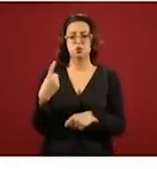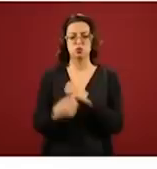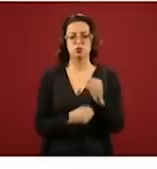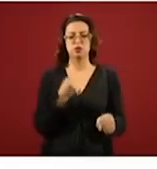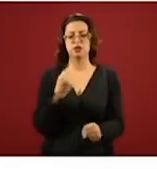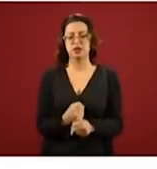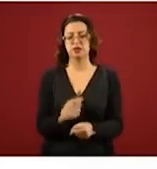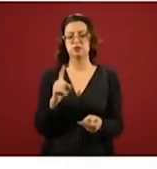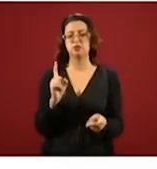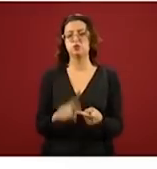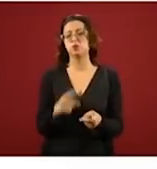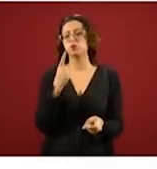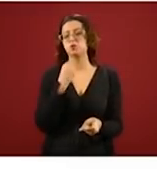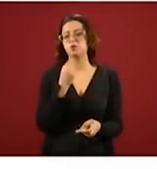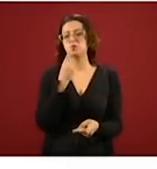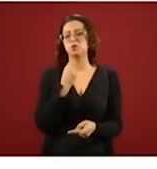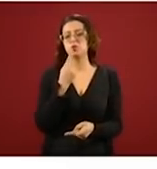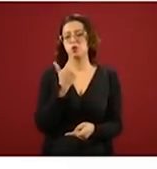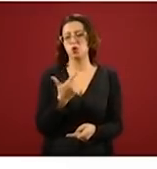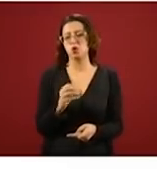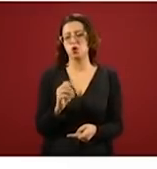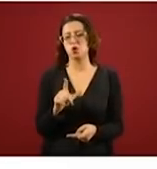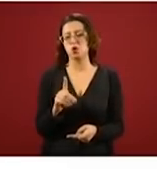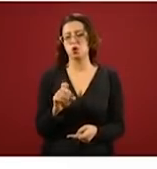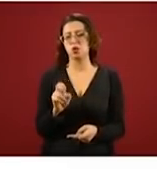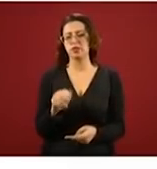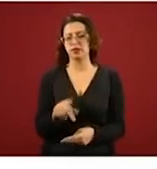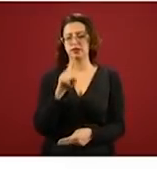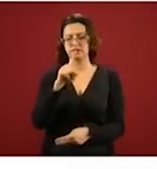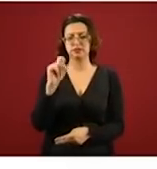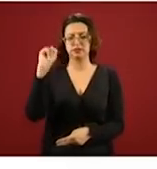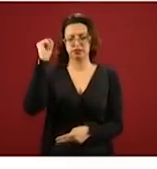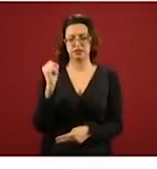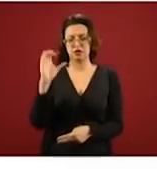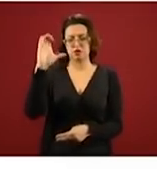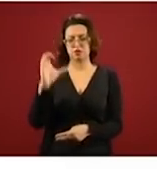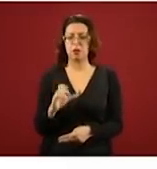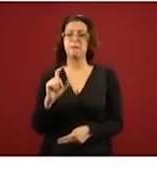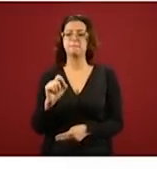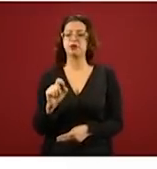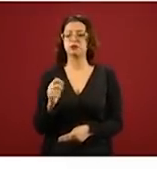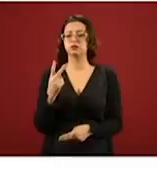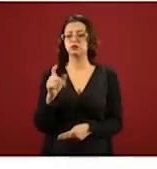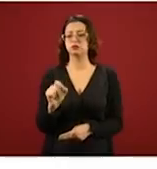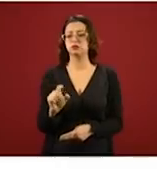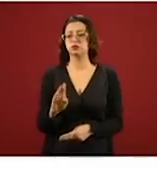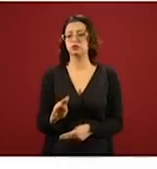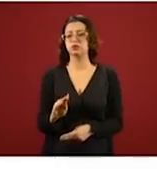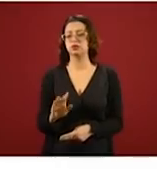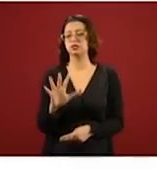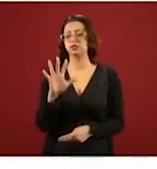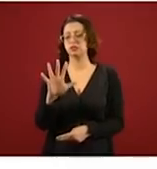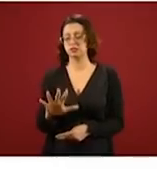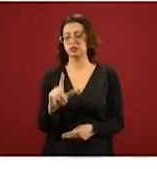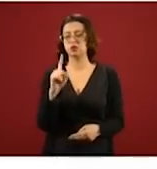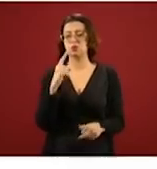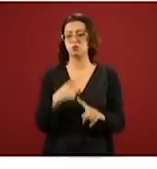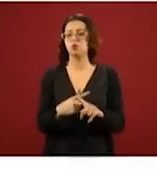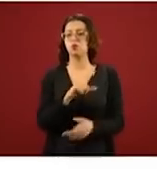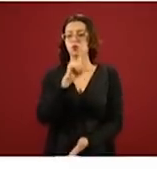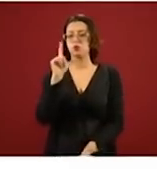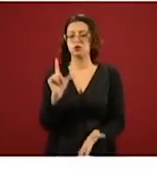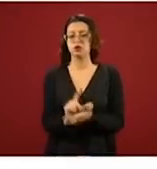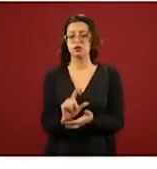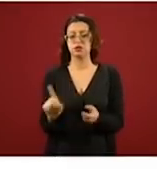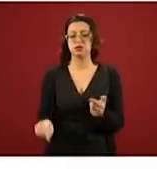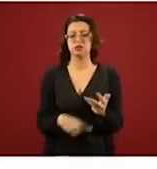gasolina premiun gold en gas en culiacán sinaloa con un precio de 22 pesos 95 centavos por litro y